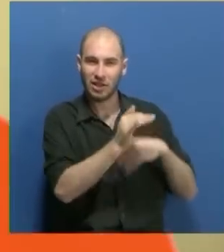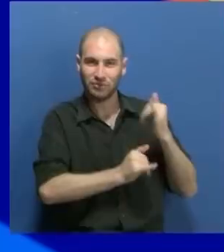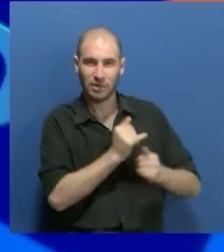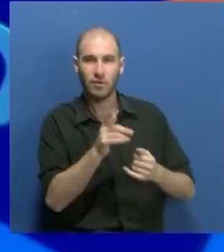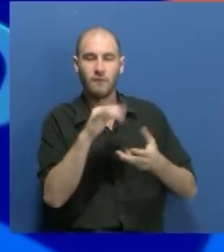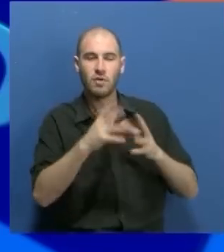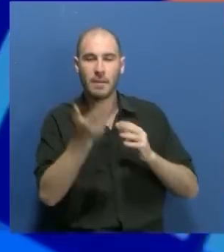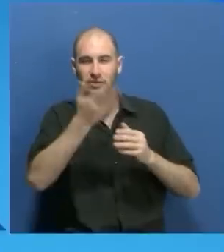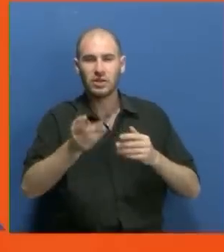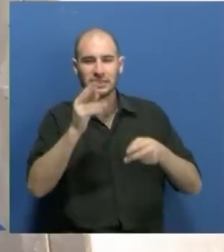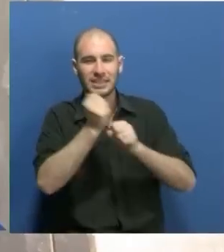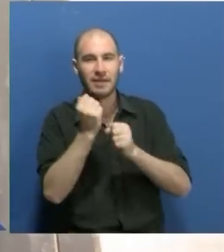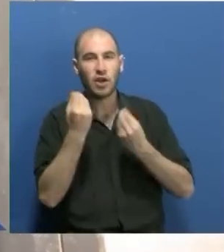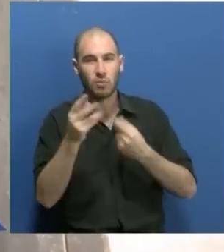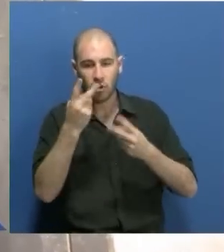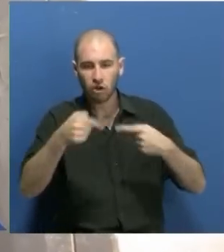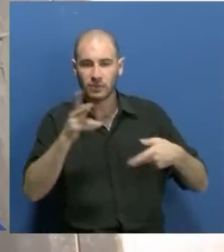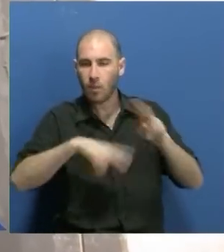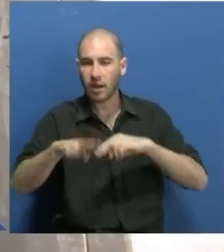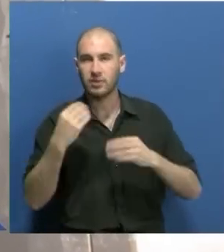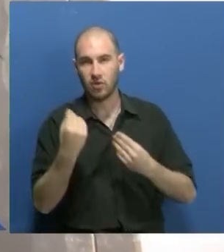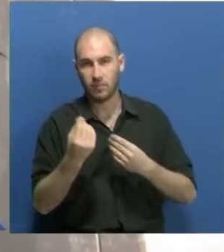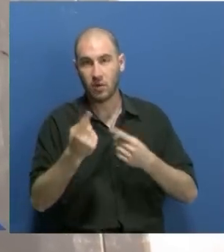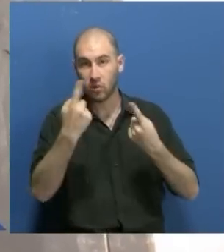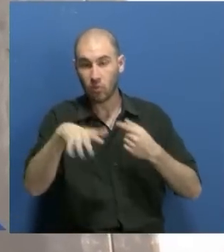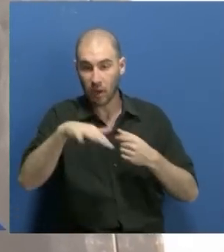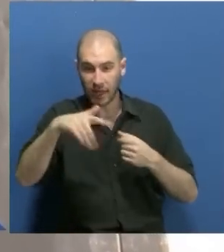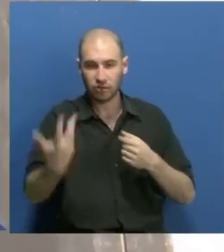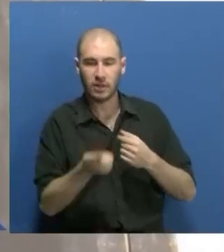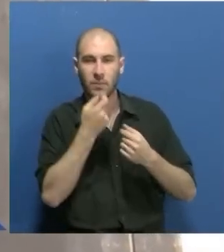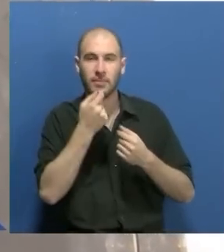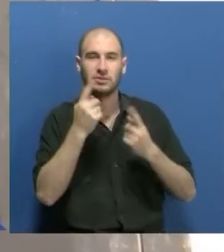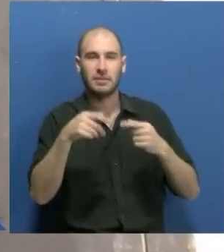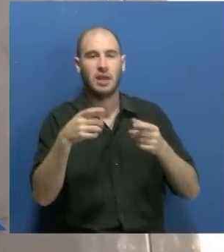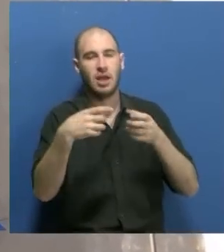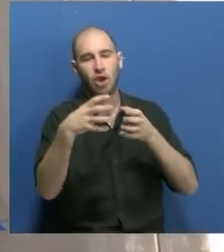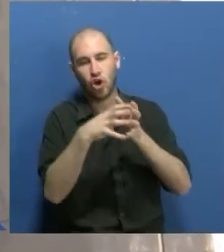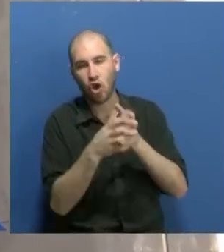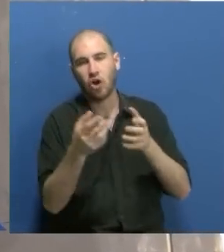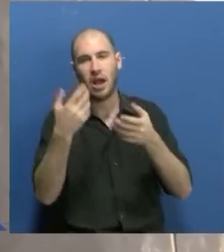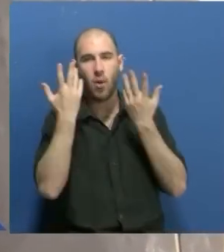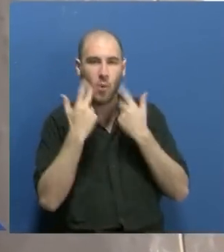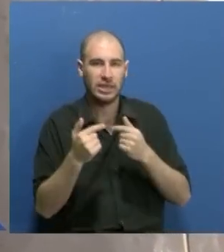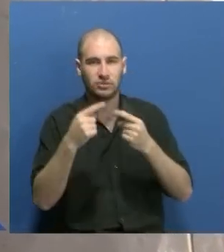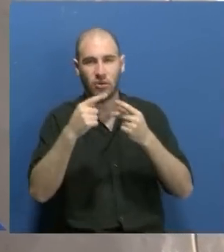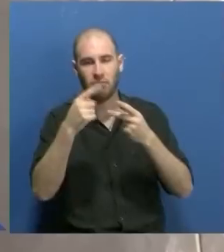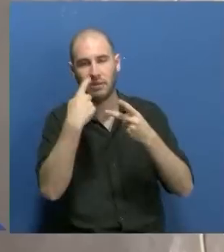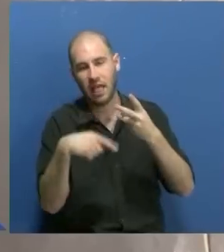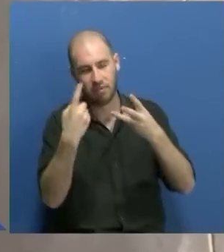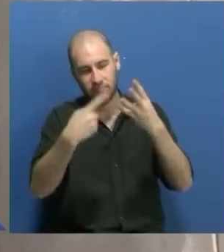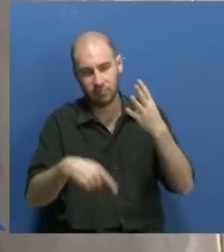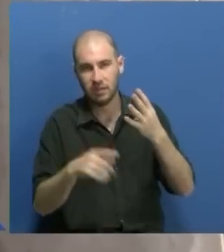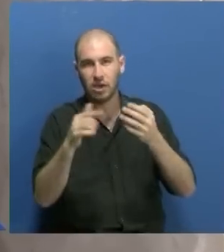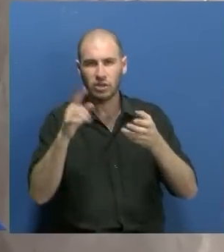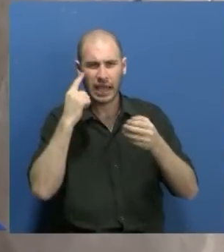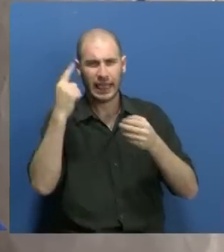cómo trabajan los arqueólogos y qué información se busca. Claro. En esos restos que aparecen, por ejemplo, fragmentos de roca, restos de hueso, vegetales, uno se puede ir armando